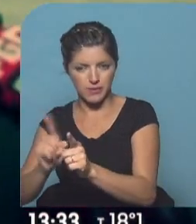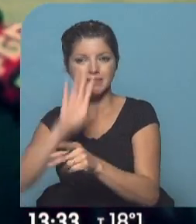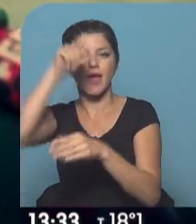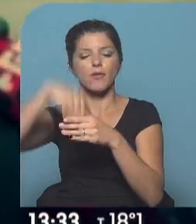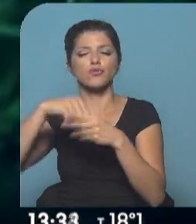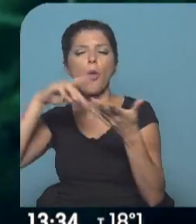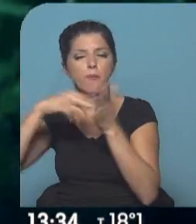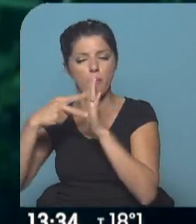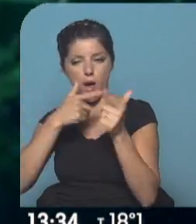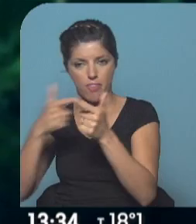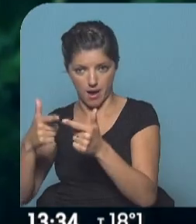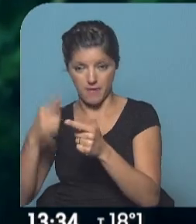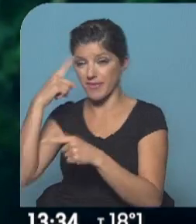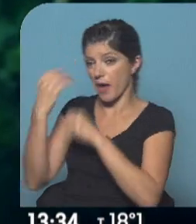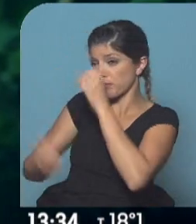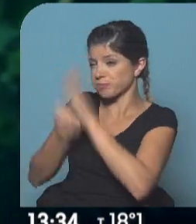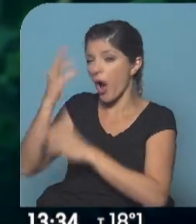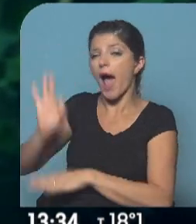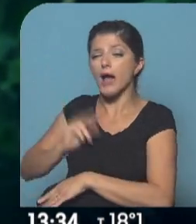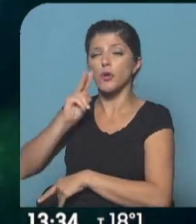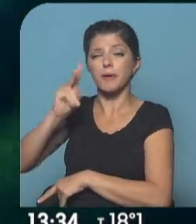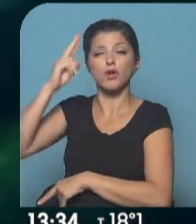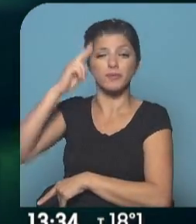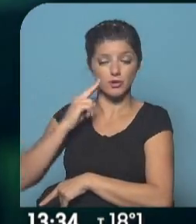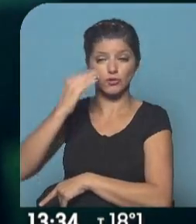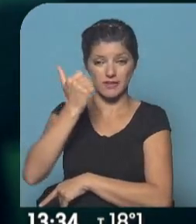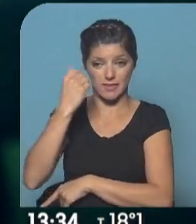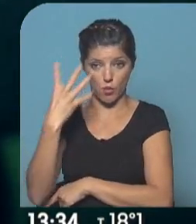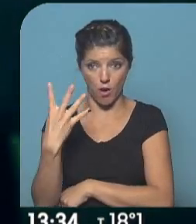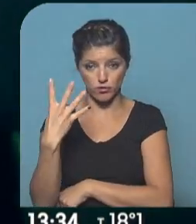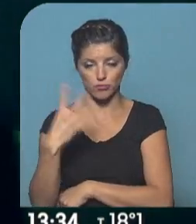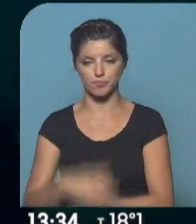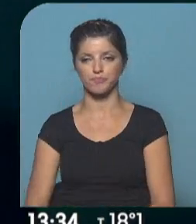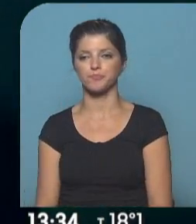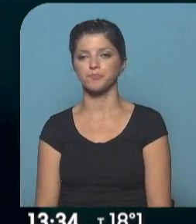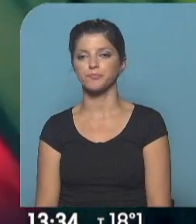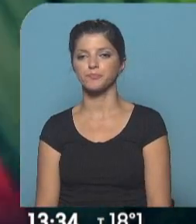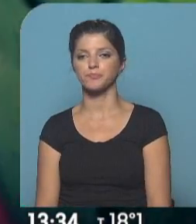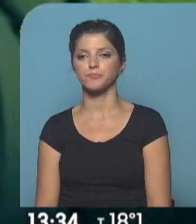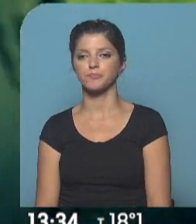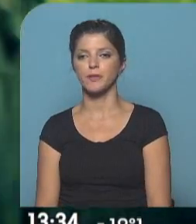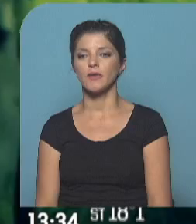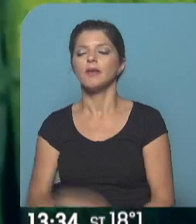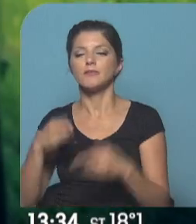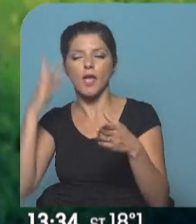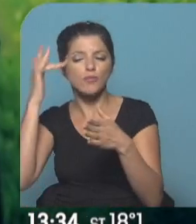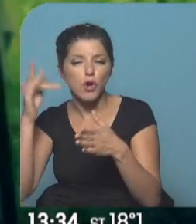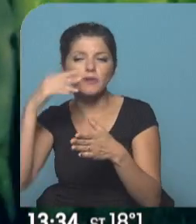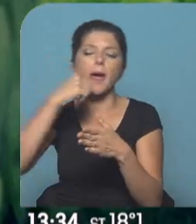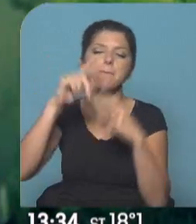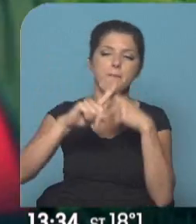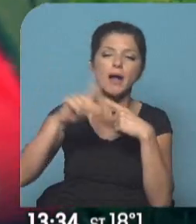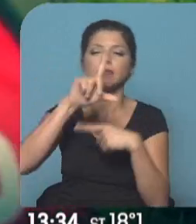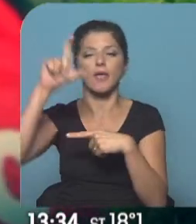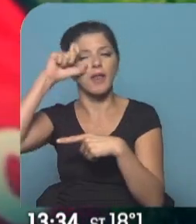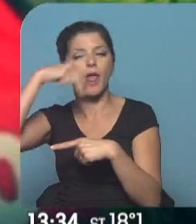armado colombiano desde su creación en 1964. De orientación marxista-leninista y asociada